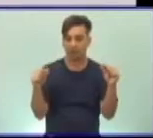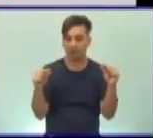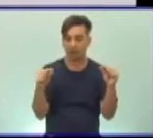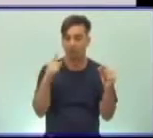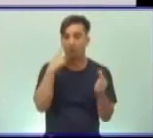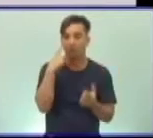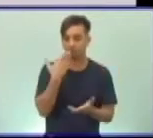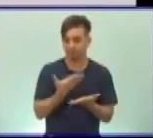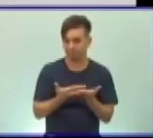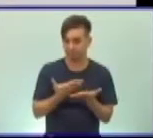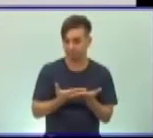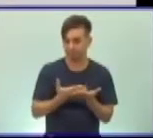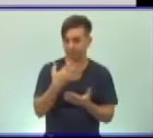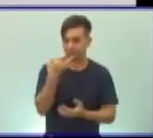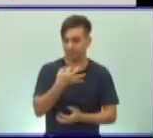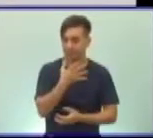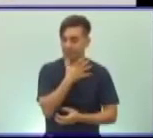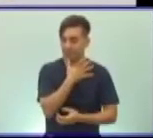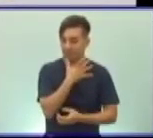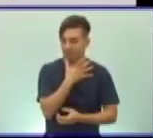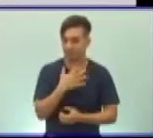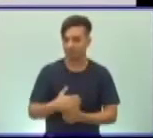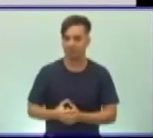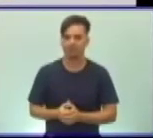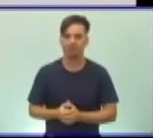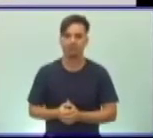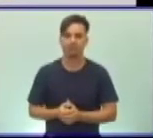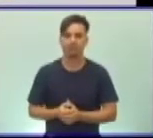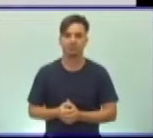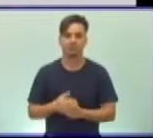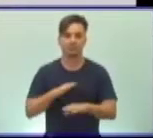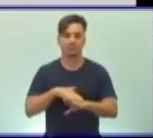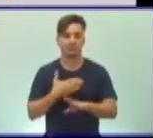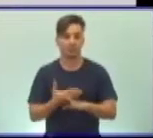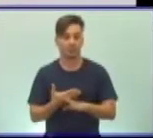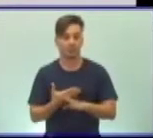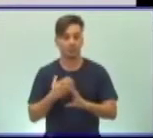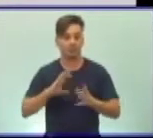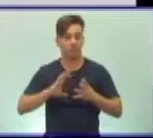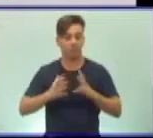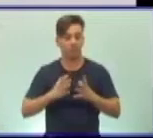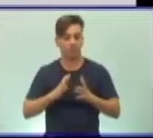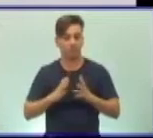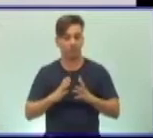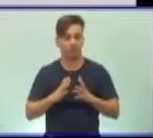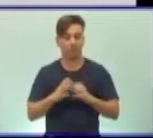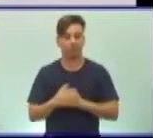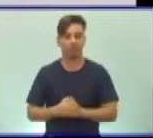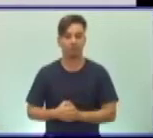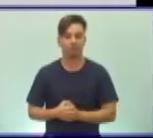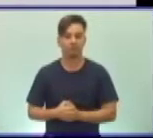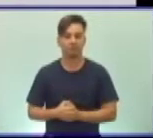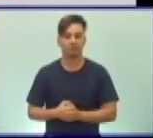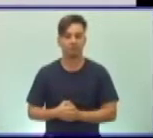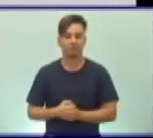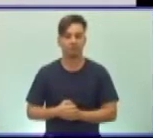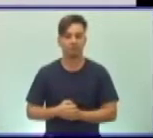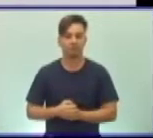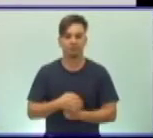son semejantes, para entonces formar las proporciones y poder decir que los lados